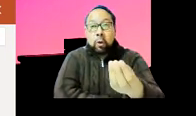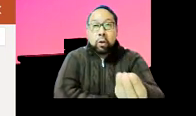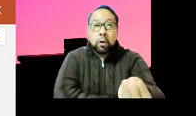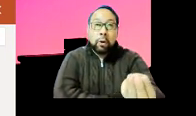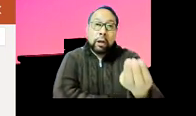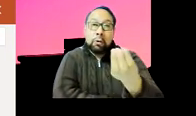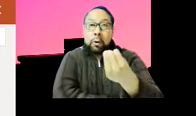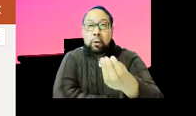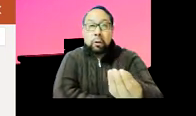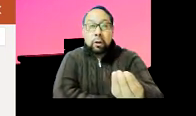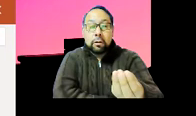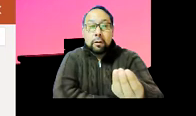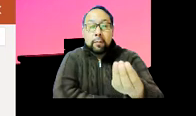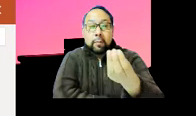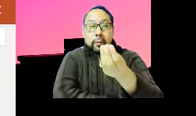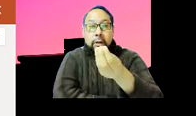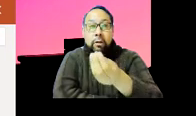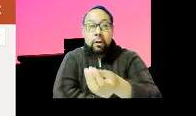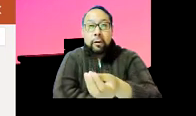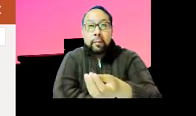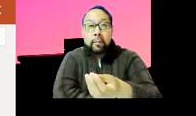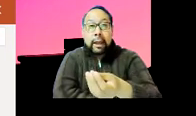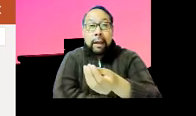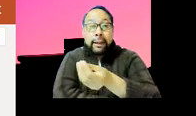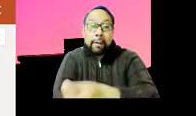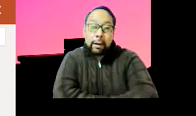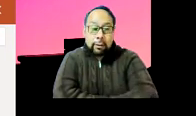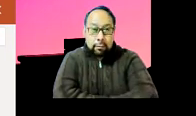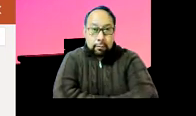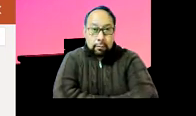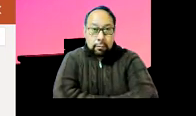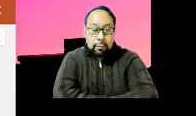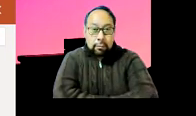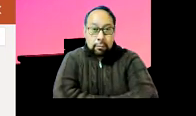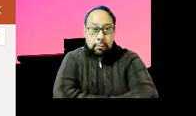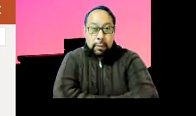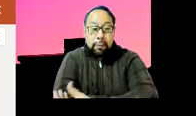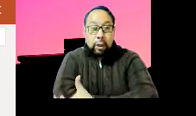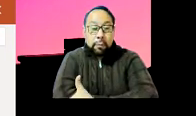sus productos porque sus productos son amigables para el medio